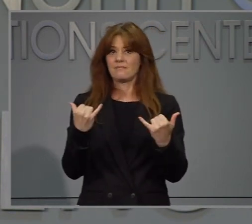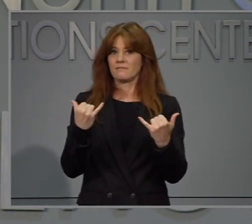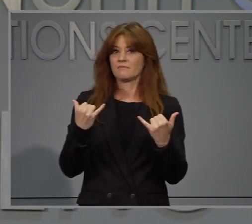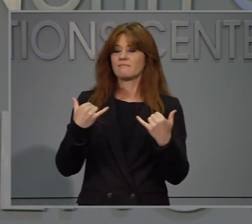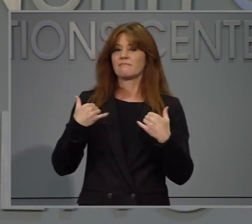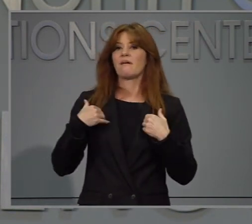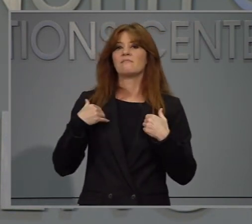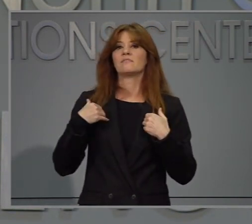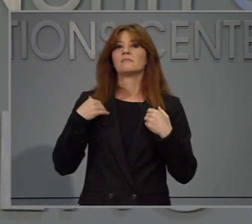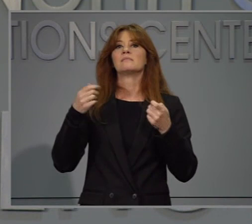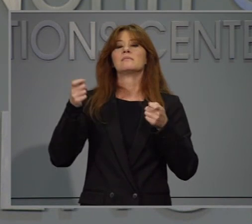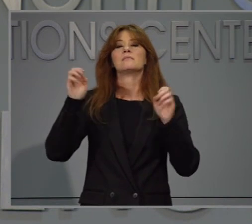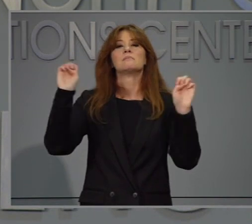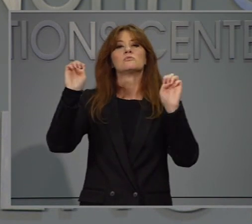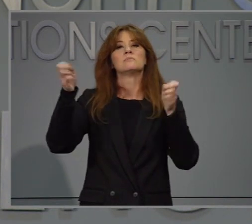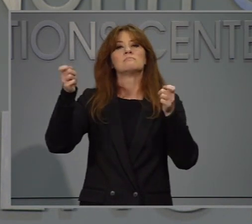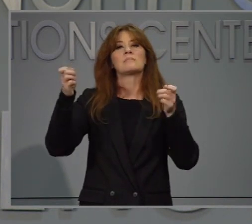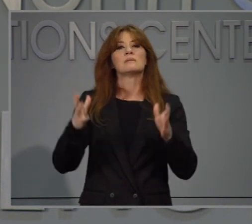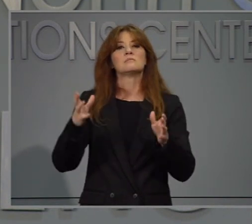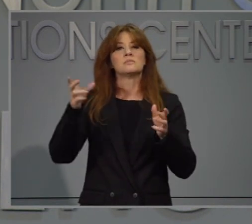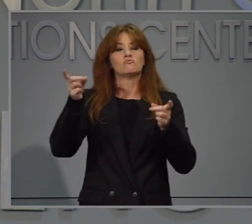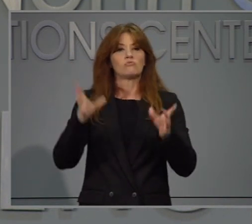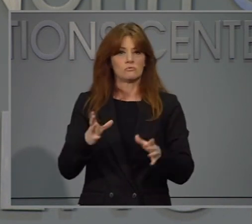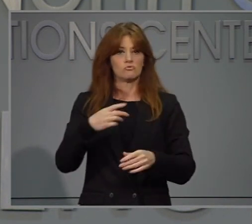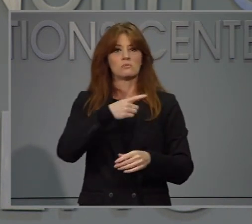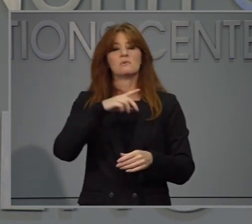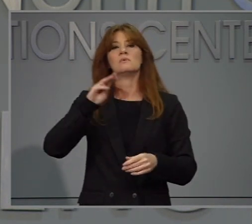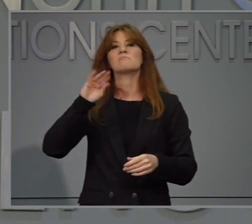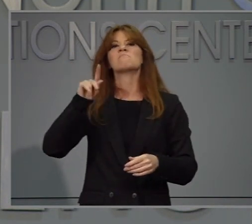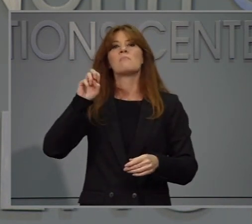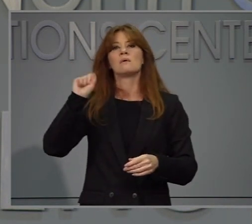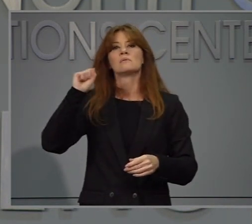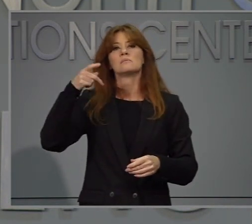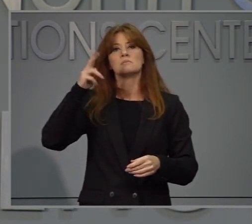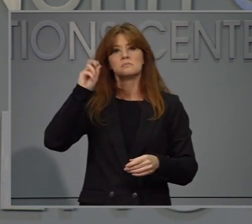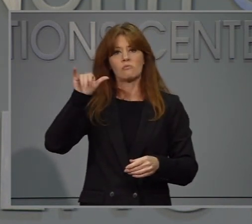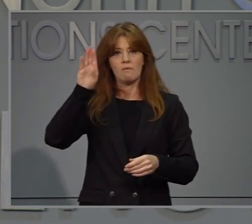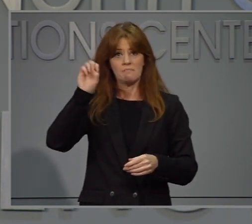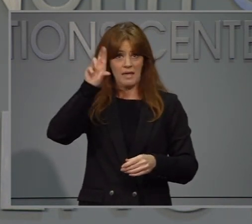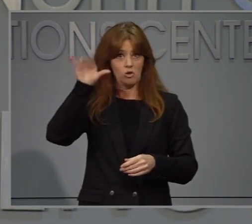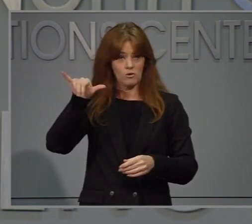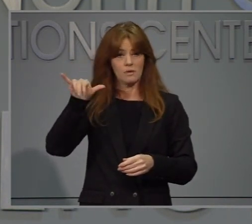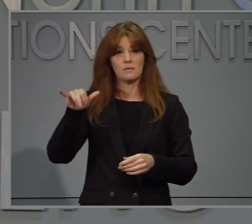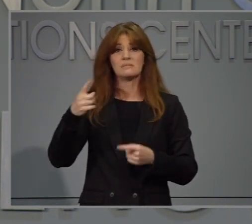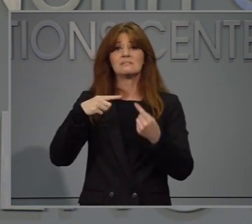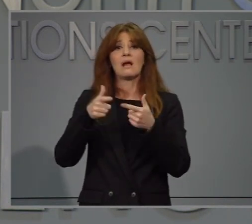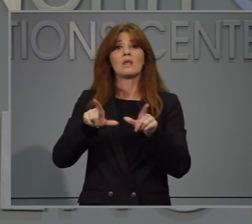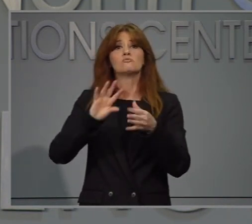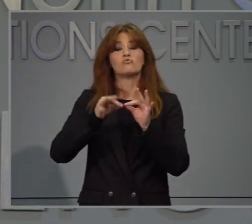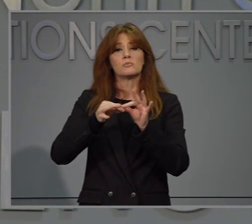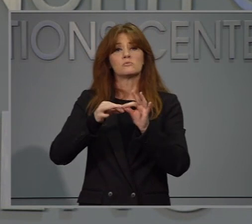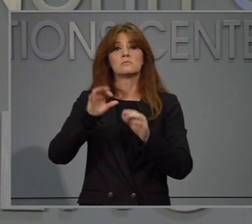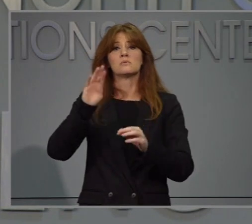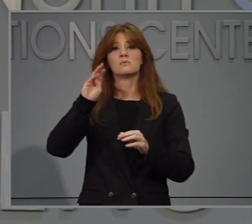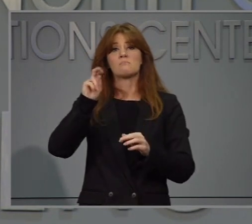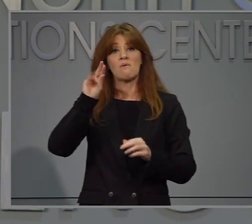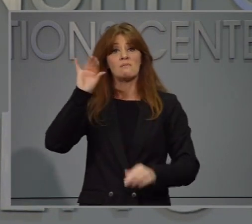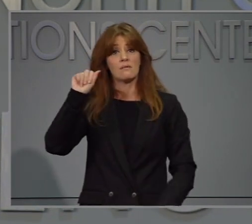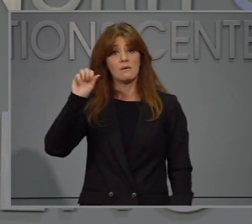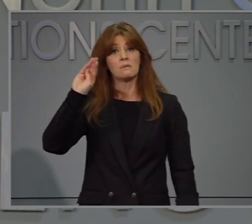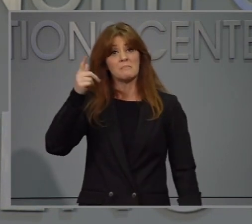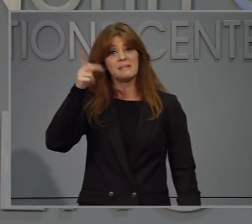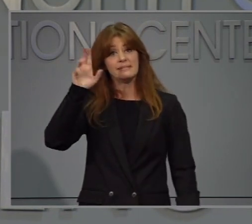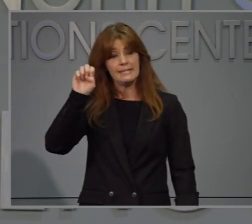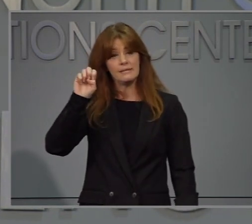Junto con la doctora Cohen, nosotros tenemos al director de Administración de Emergencia, Mike Sprayberry, nuestras intérpretes